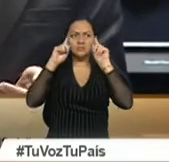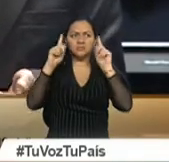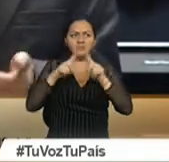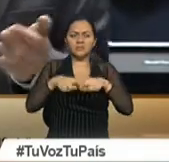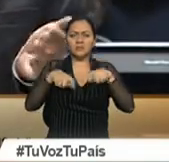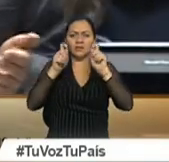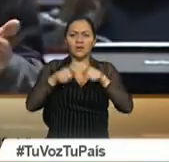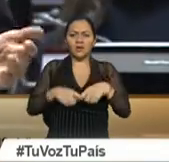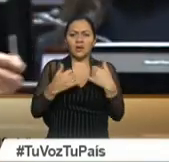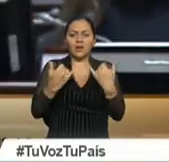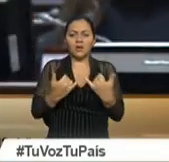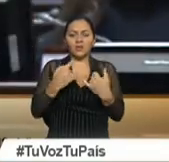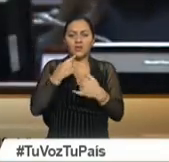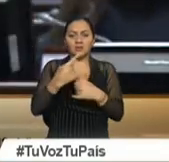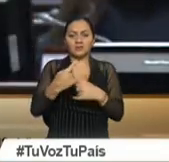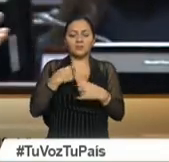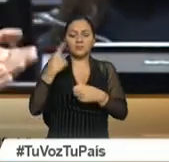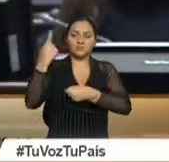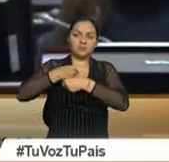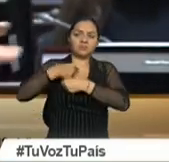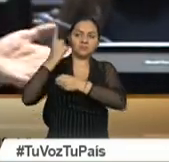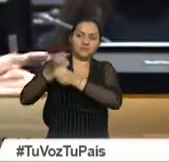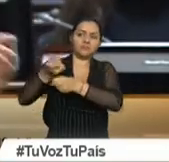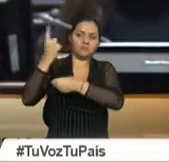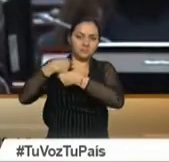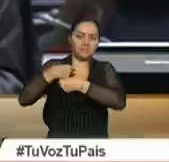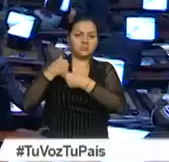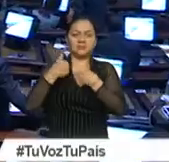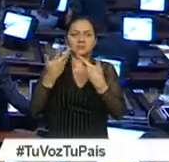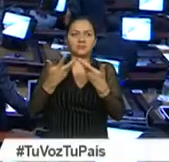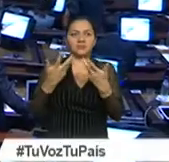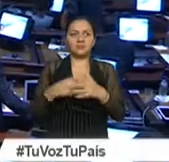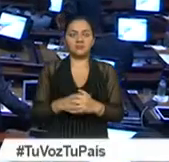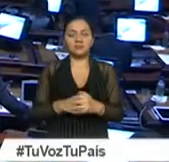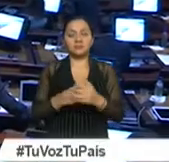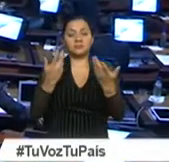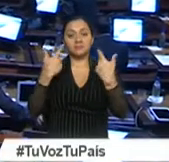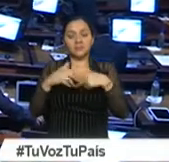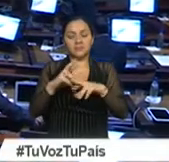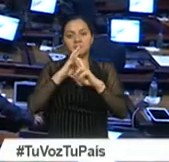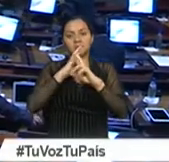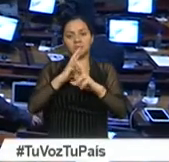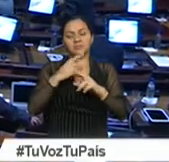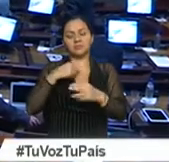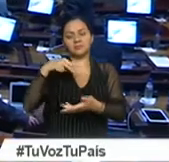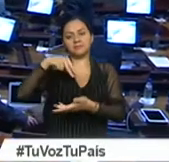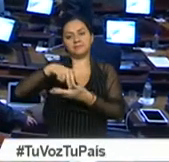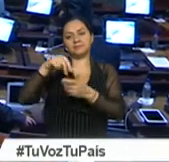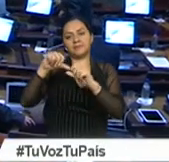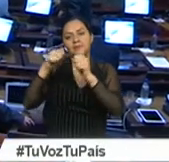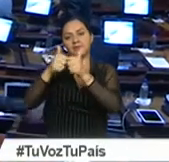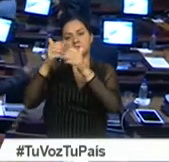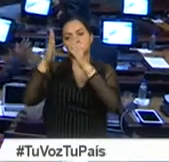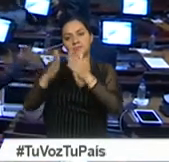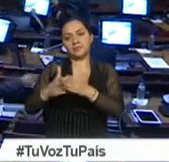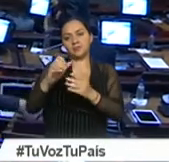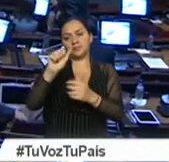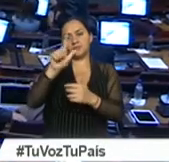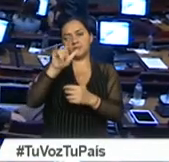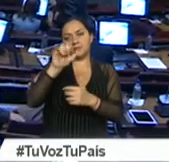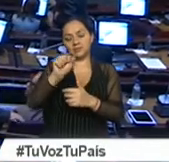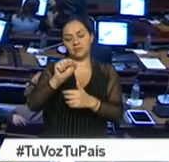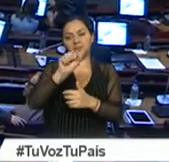convenio de no doble imposición y de evasión tributaria. En respuesta a sus declaraciones, los legisladores Doris Solís y Augusto